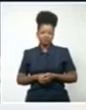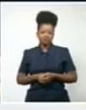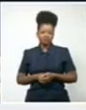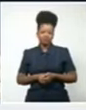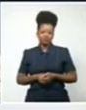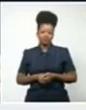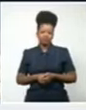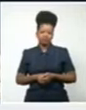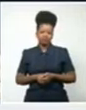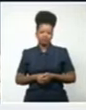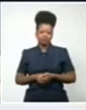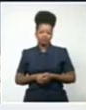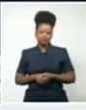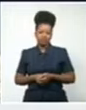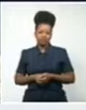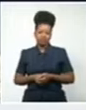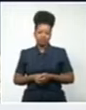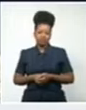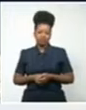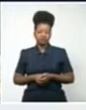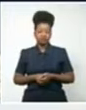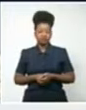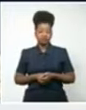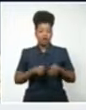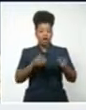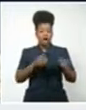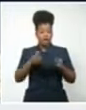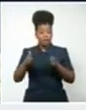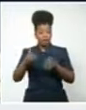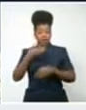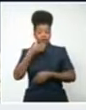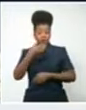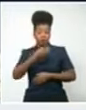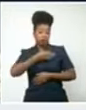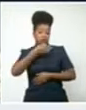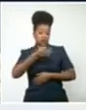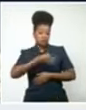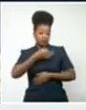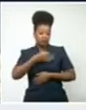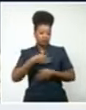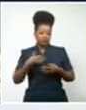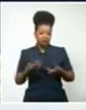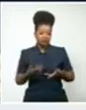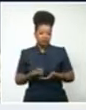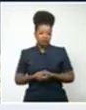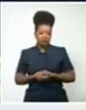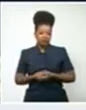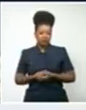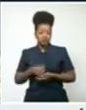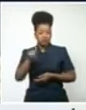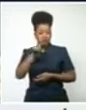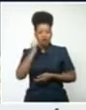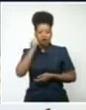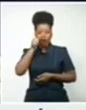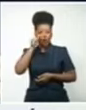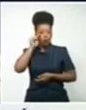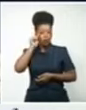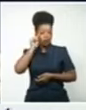vía. Independientemente, que es bueno decirlo, bueno, pues la secreción ocular también se ha